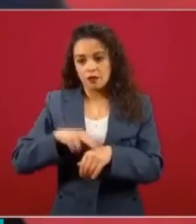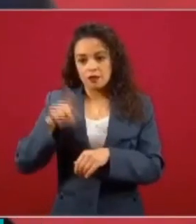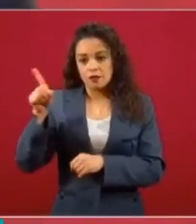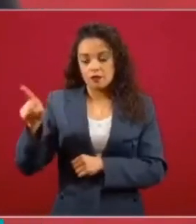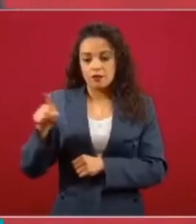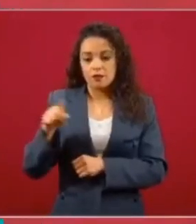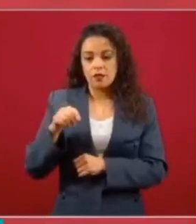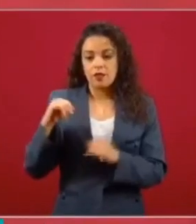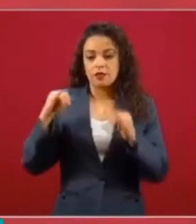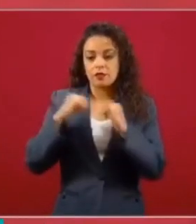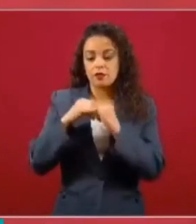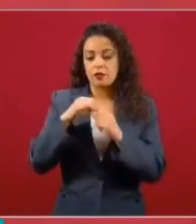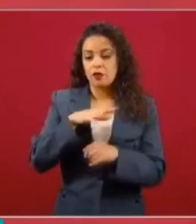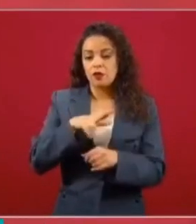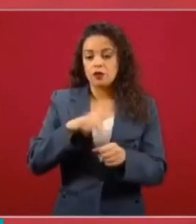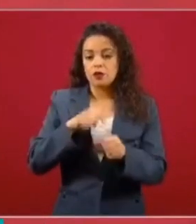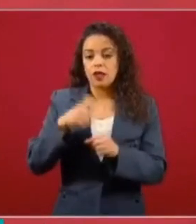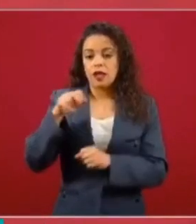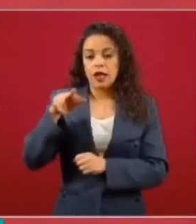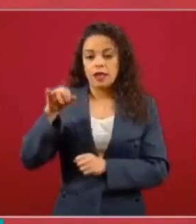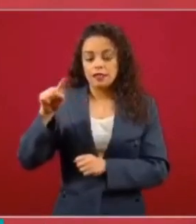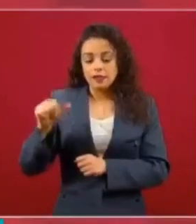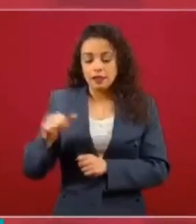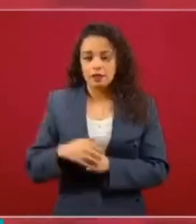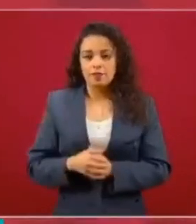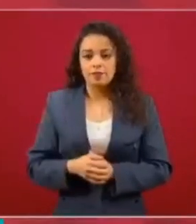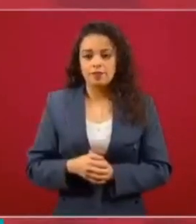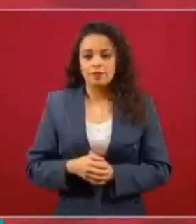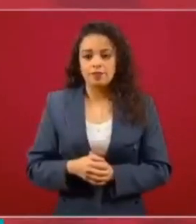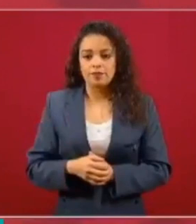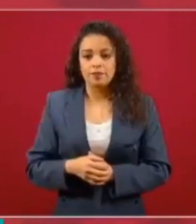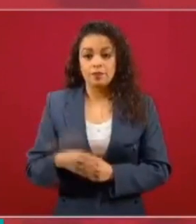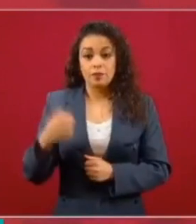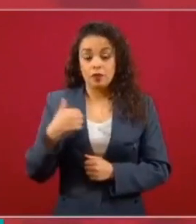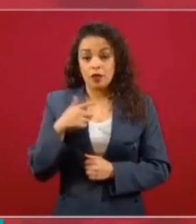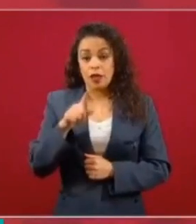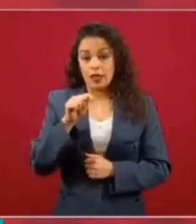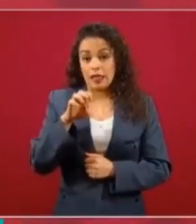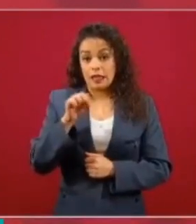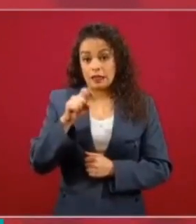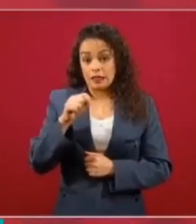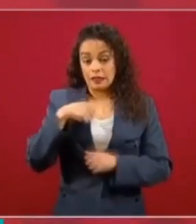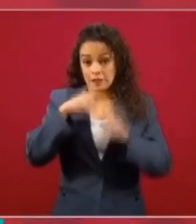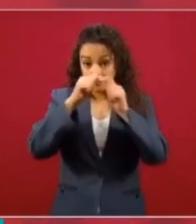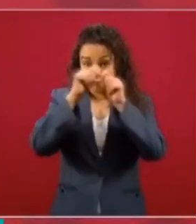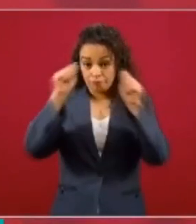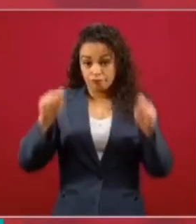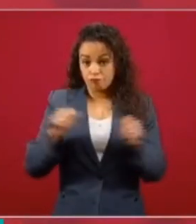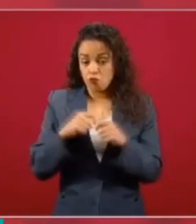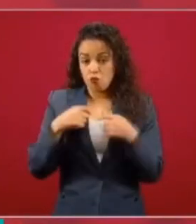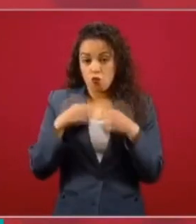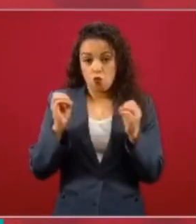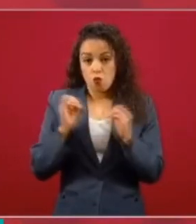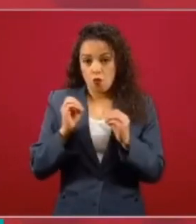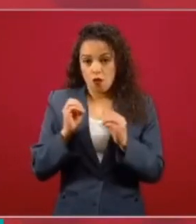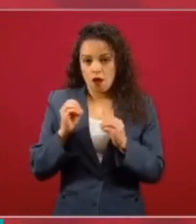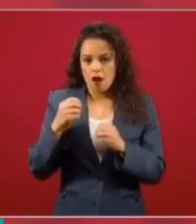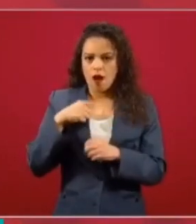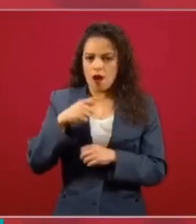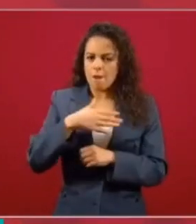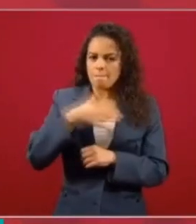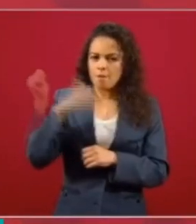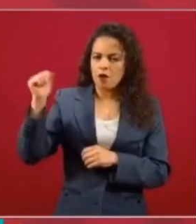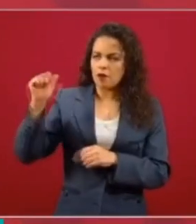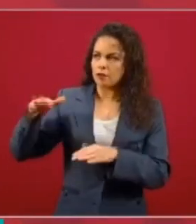Indigenista, no me recibí, no hice la tesis, me voy allá